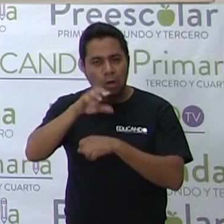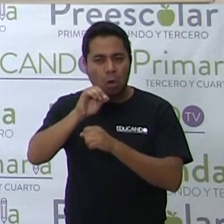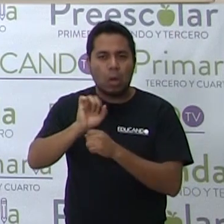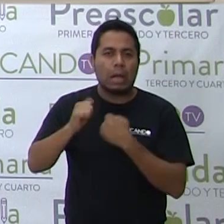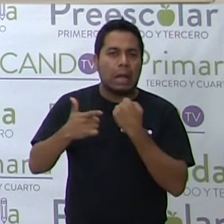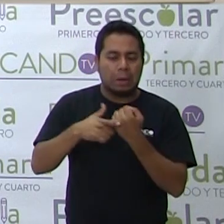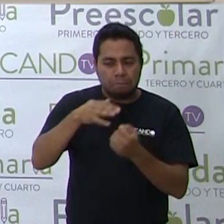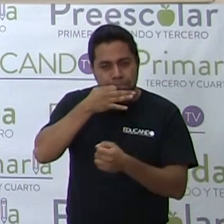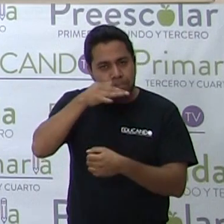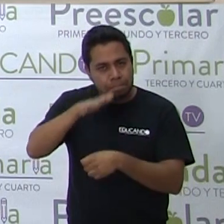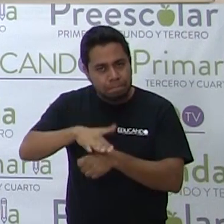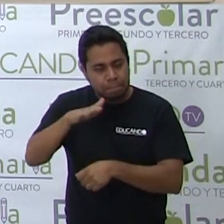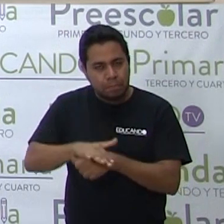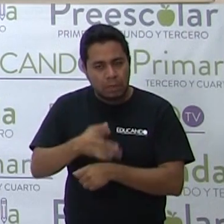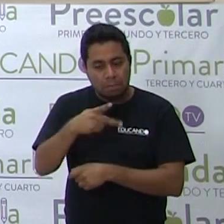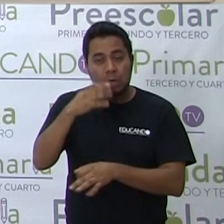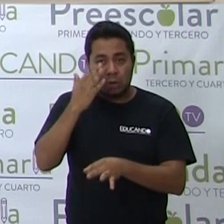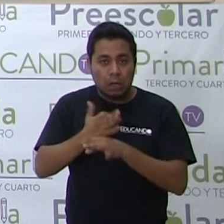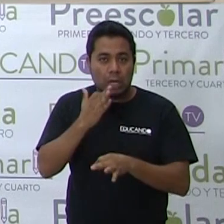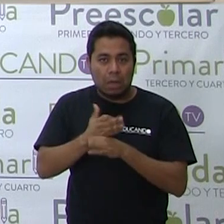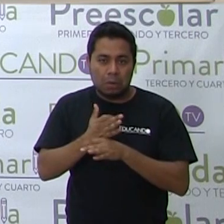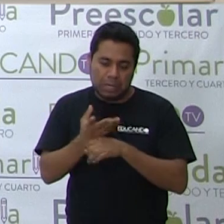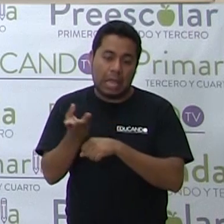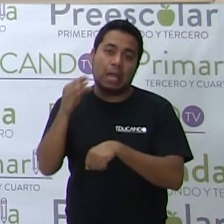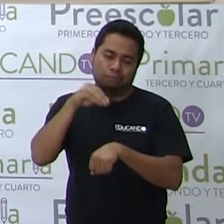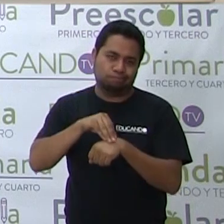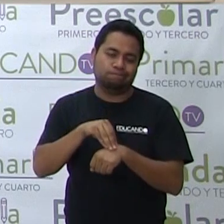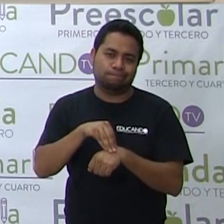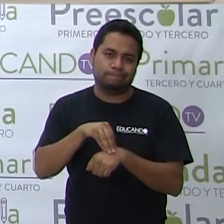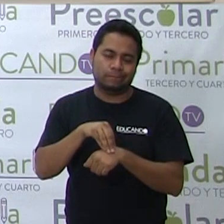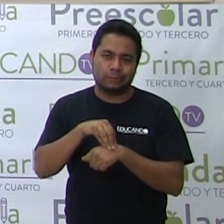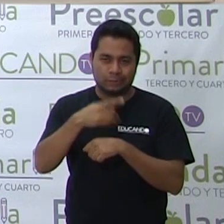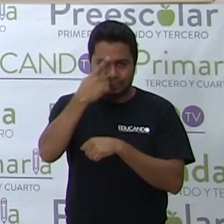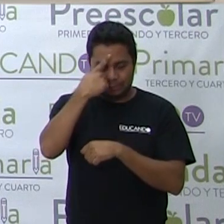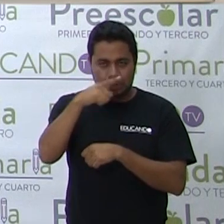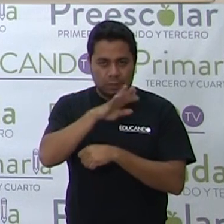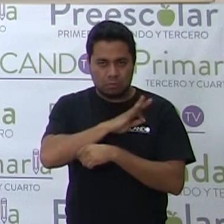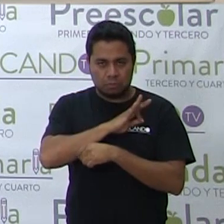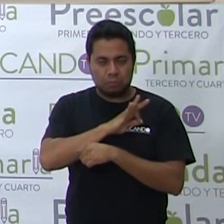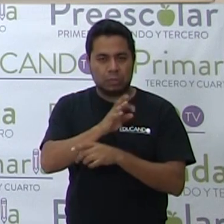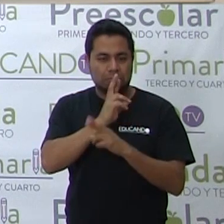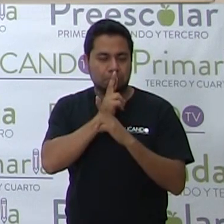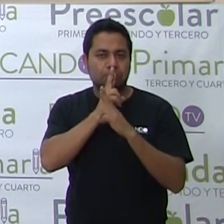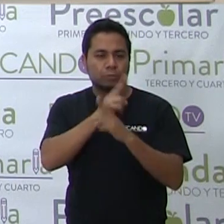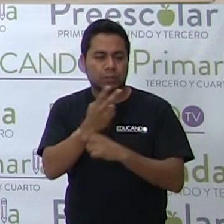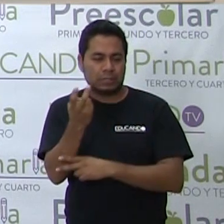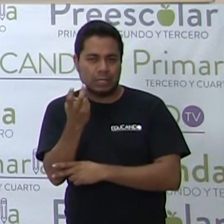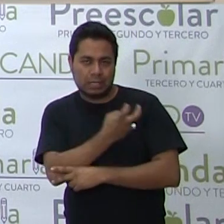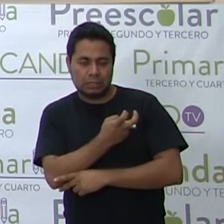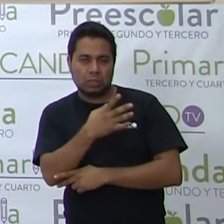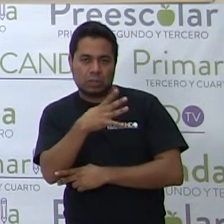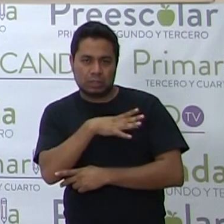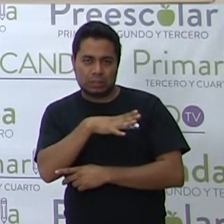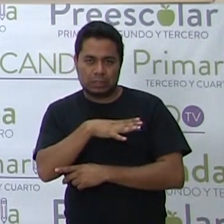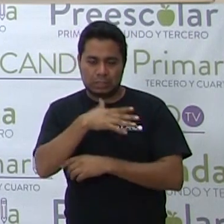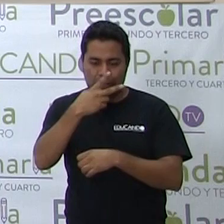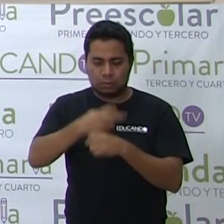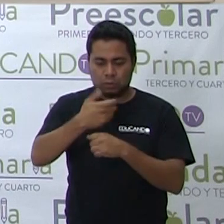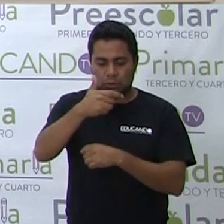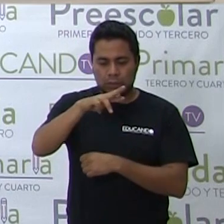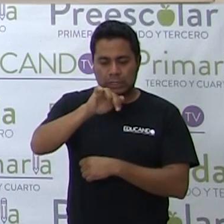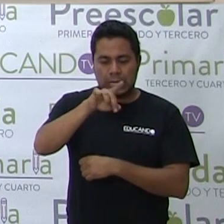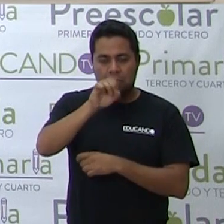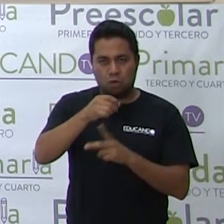mencionaron pero pues ahorita lo vamos a aplicar sí Para poder resolver esta ecuación cuadrática o de segundo